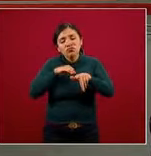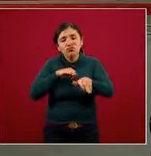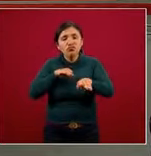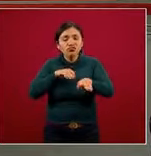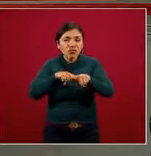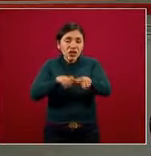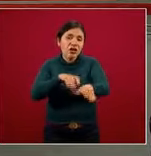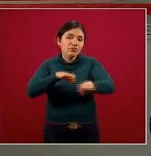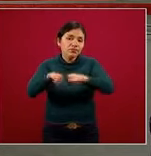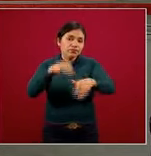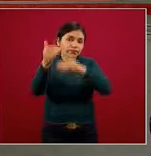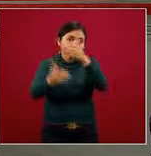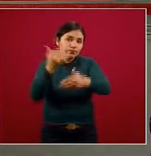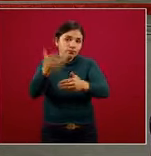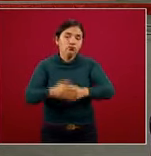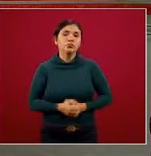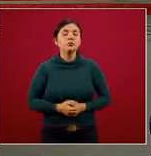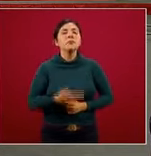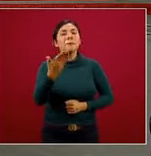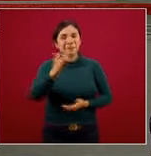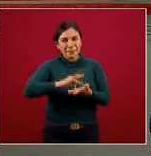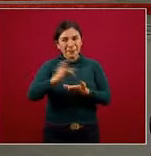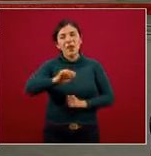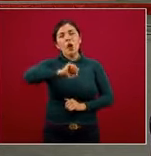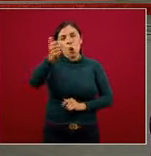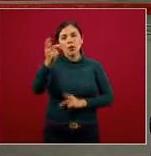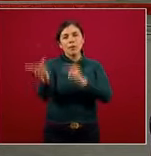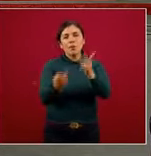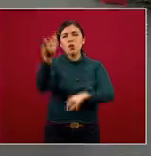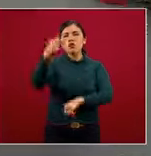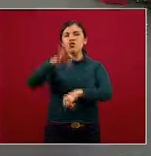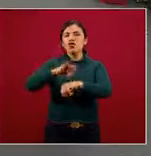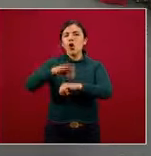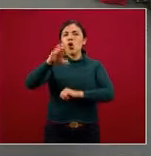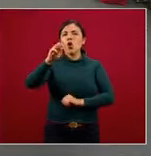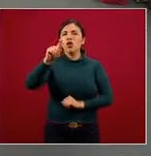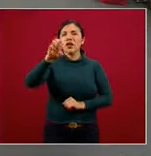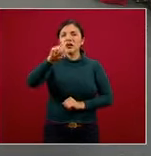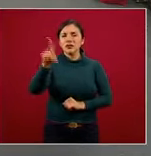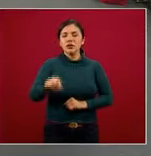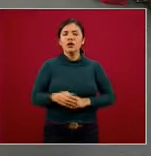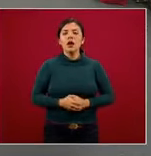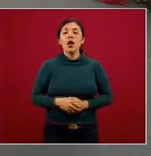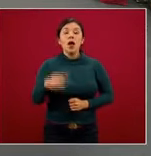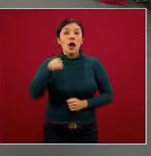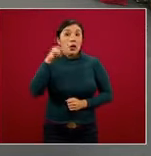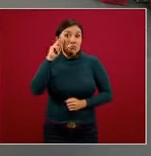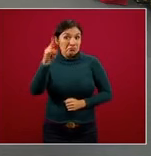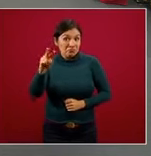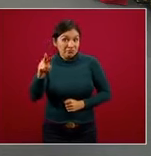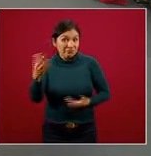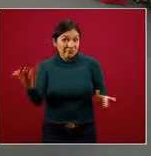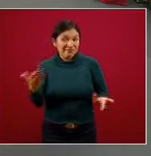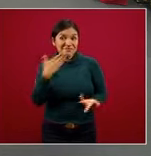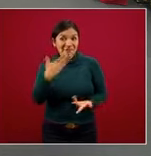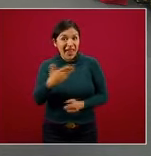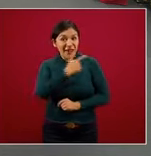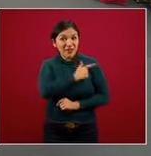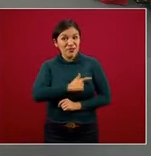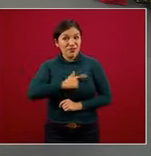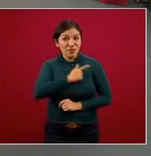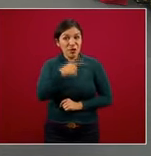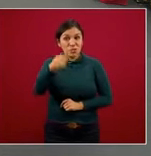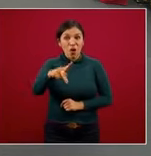él. Gracias. Buenas. Y otra pregunta, doctor Cortés. Veo con mucha alegría